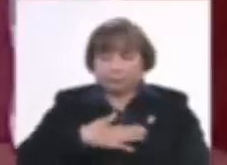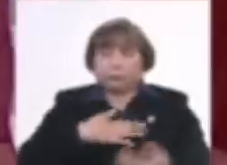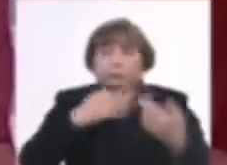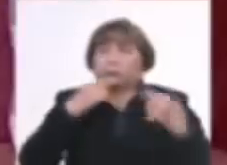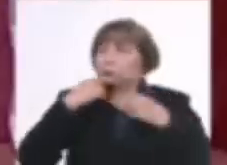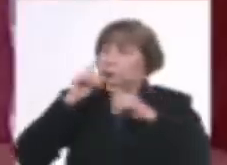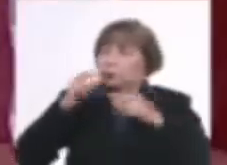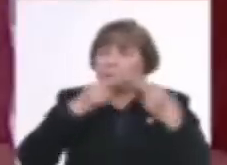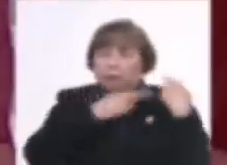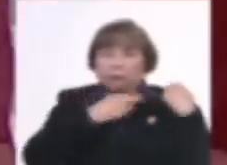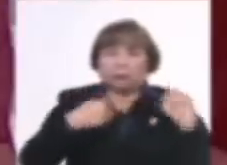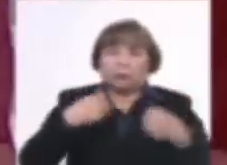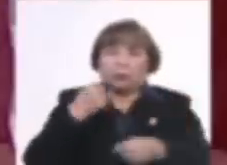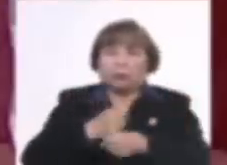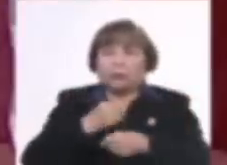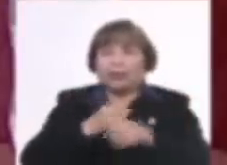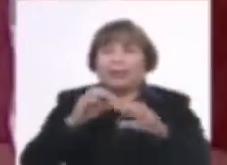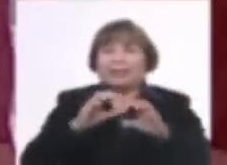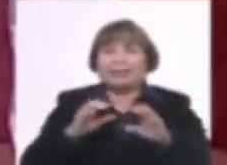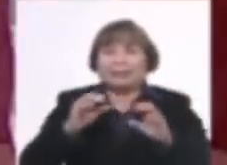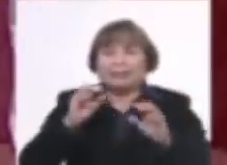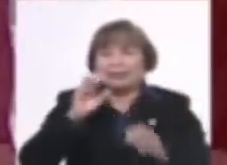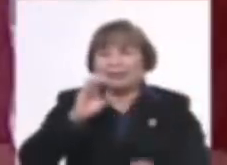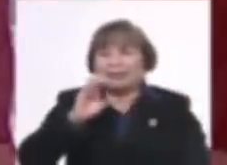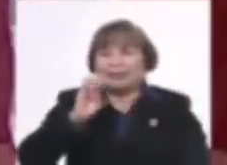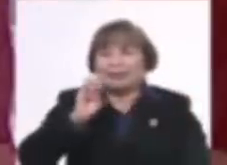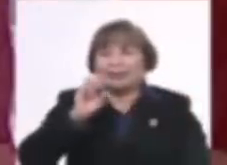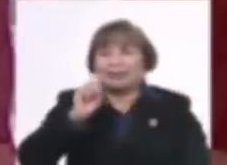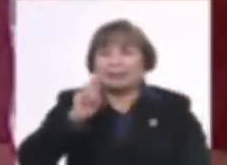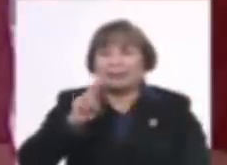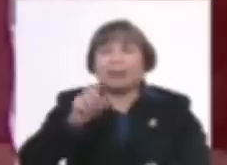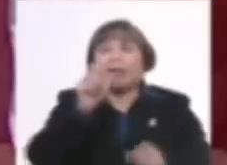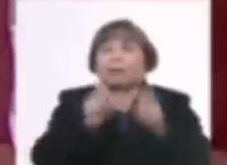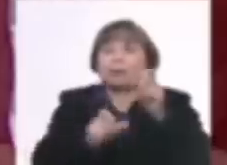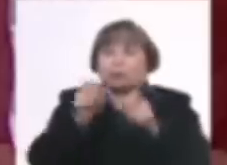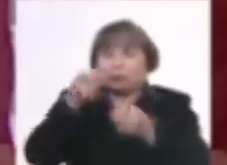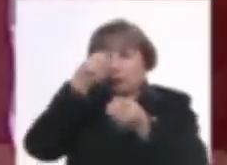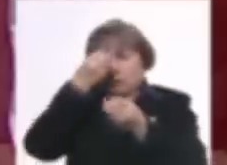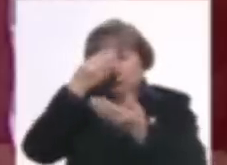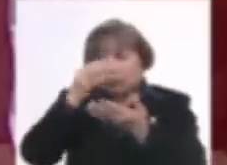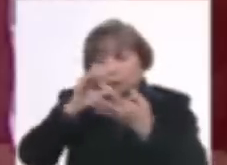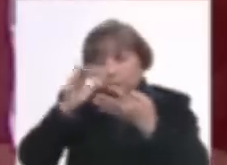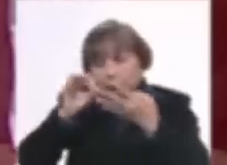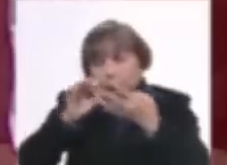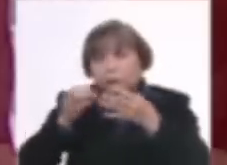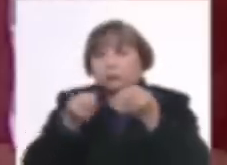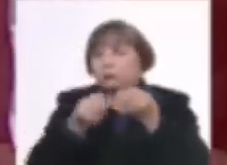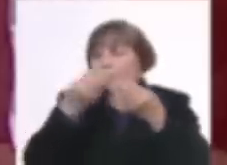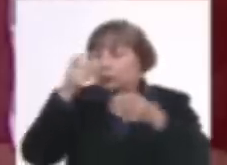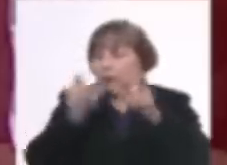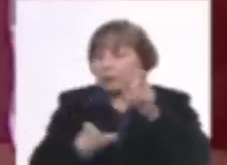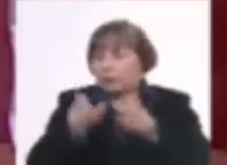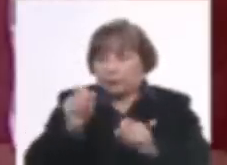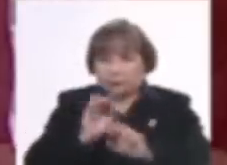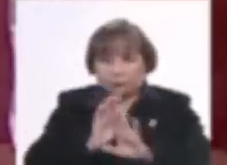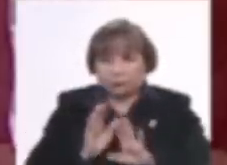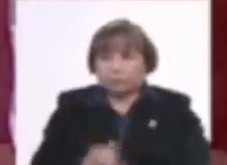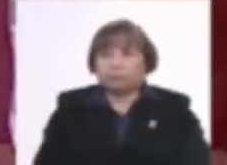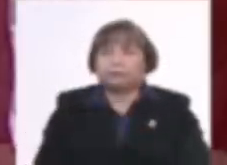principal cuando yo laboro es censar a la población, recoger datos estadísticos de la población.